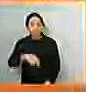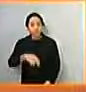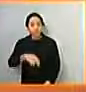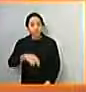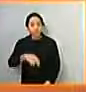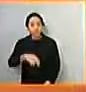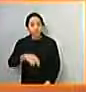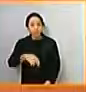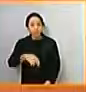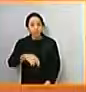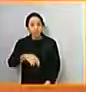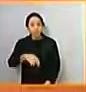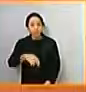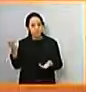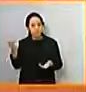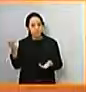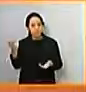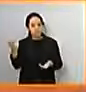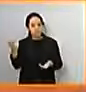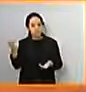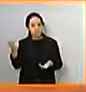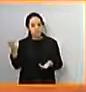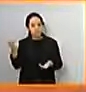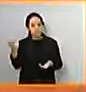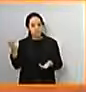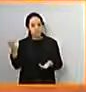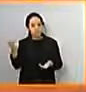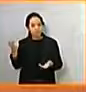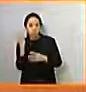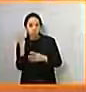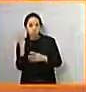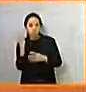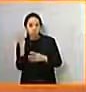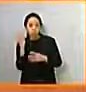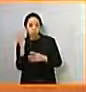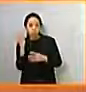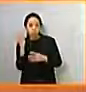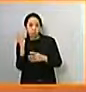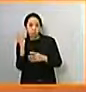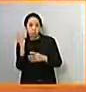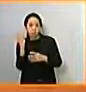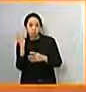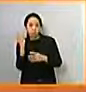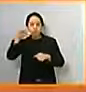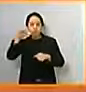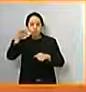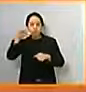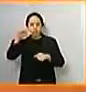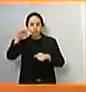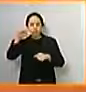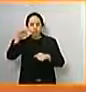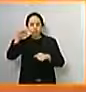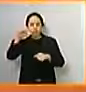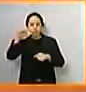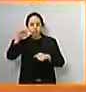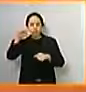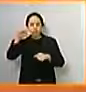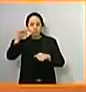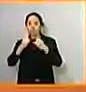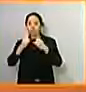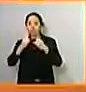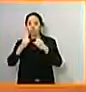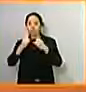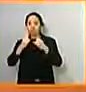Señores, qué alegría encontrarnos en un nuevo día. Son las 11 en punto de la mañana de hoy, jueves 4 de junio del 2020. El Loto